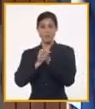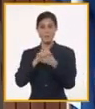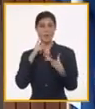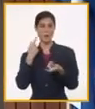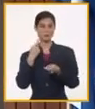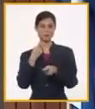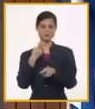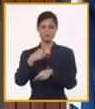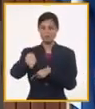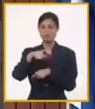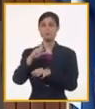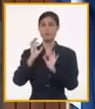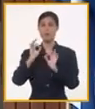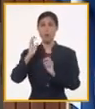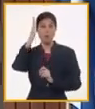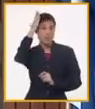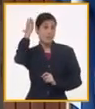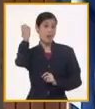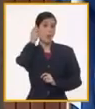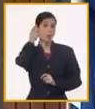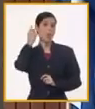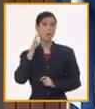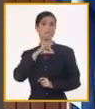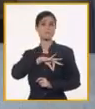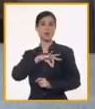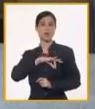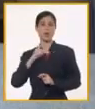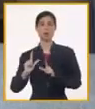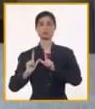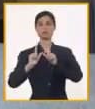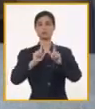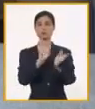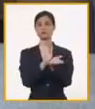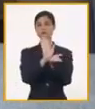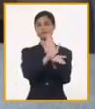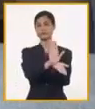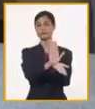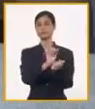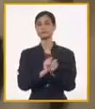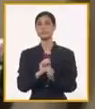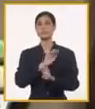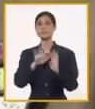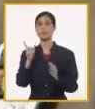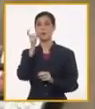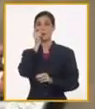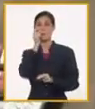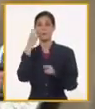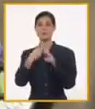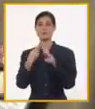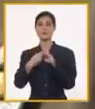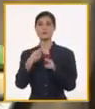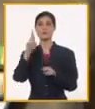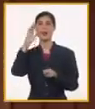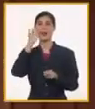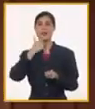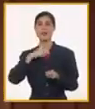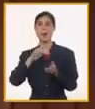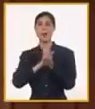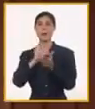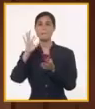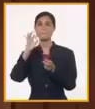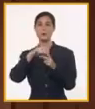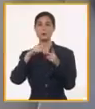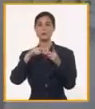estas condecoraciones. Por acuerdo del Consejo de Estado, se le confirió al compañero José Ramón Machado Ventura el título